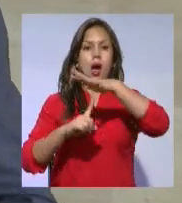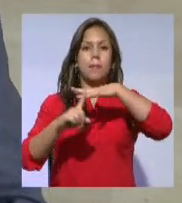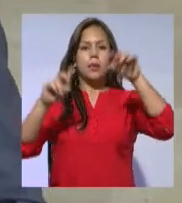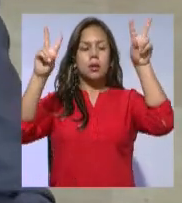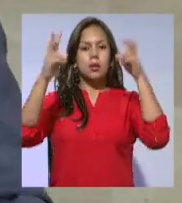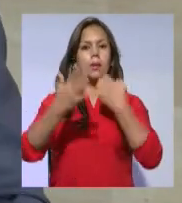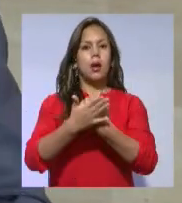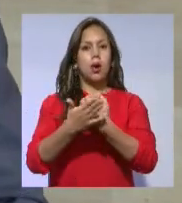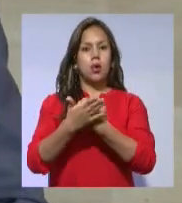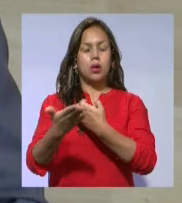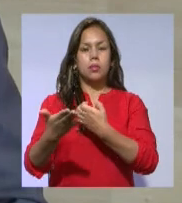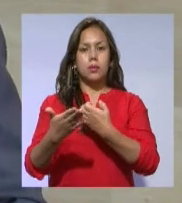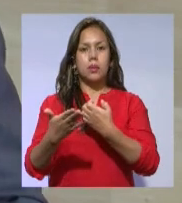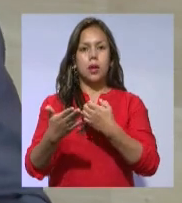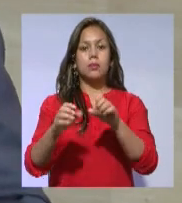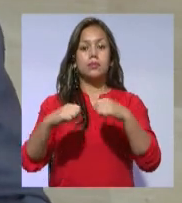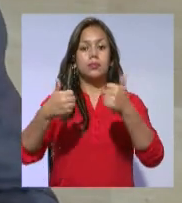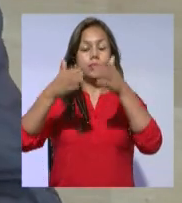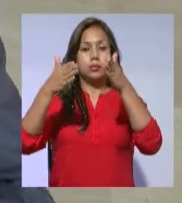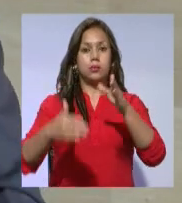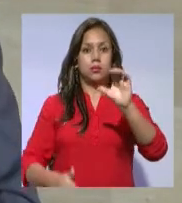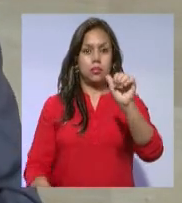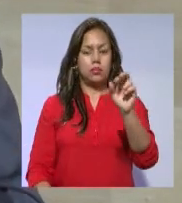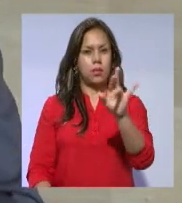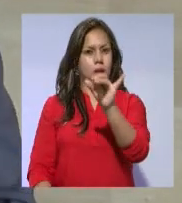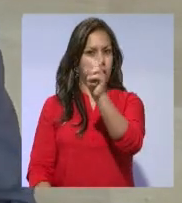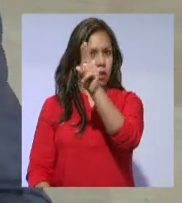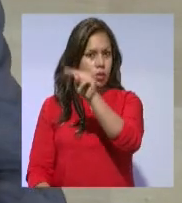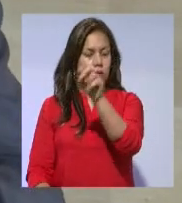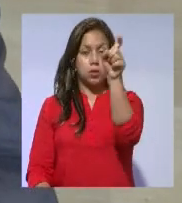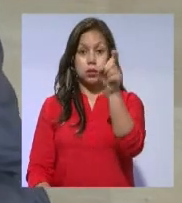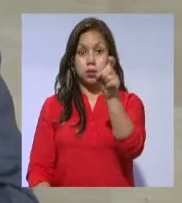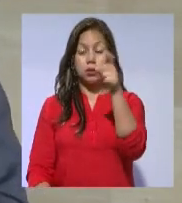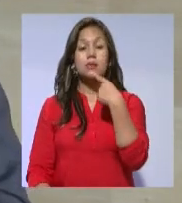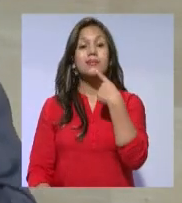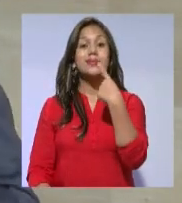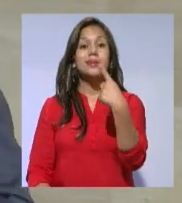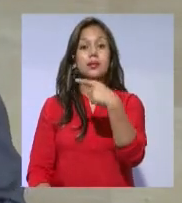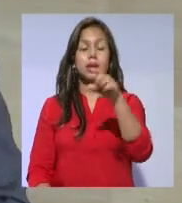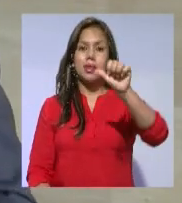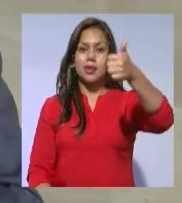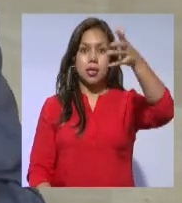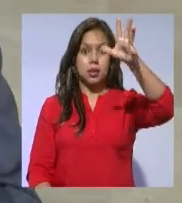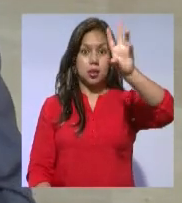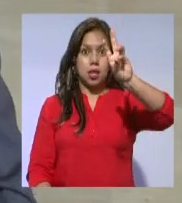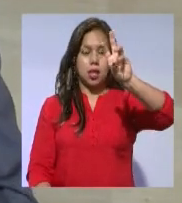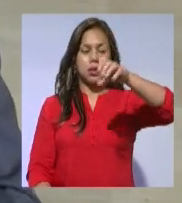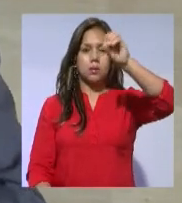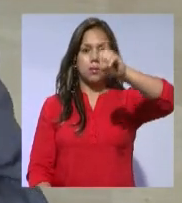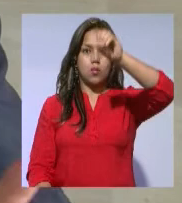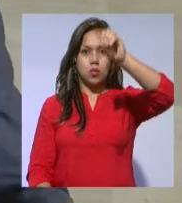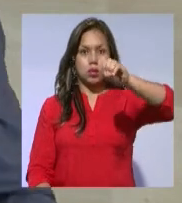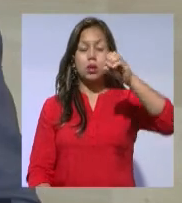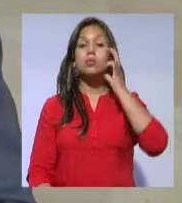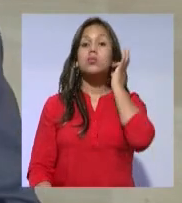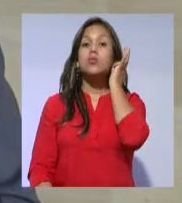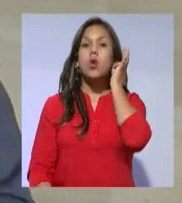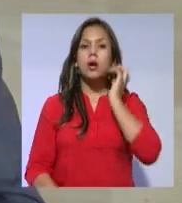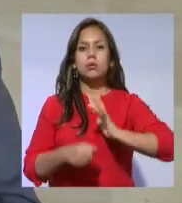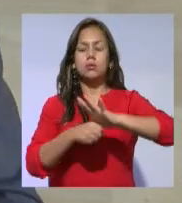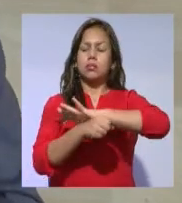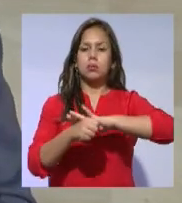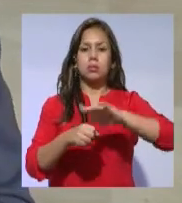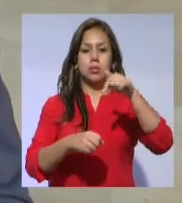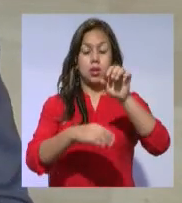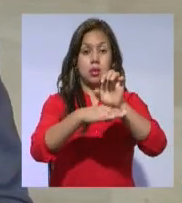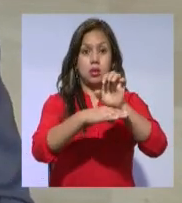la asambleísta maría josé carrión también reveló que al menos el 16 por ciento de las mujeres del total de la población